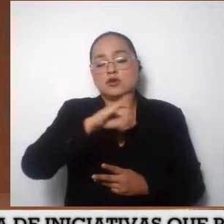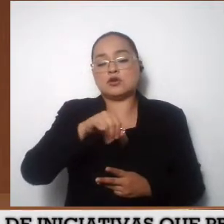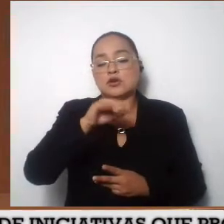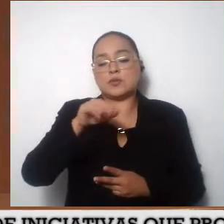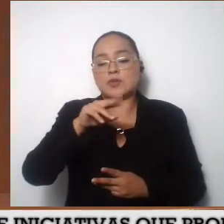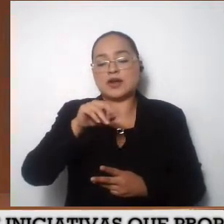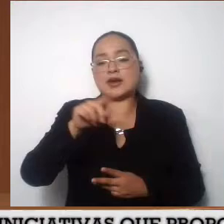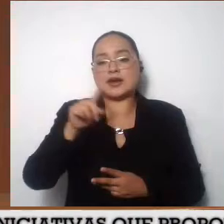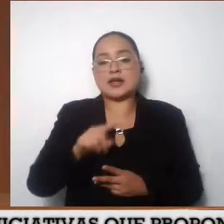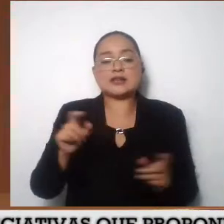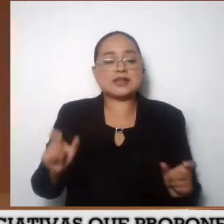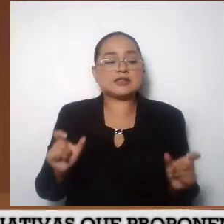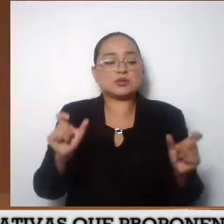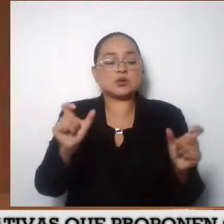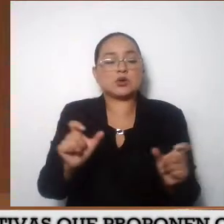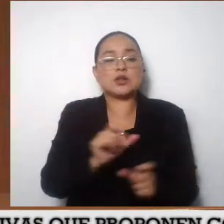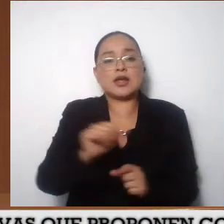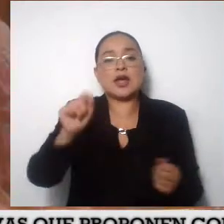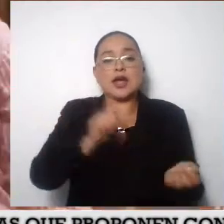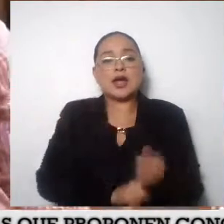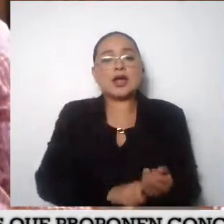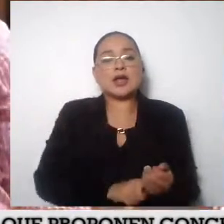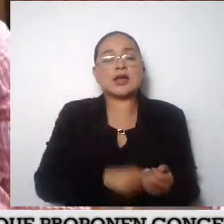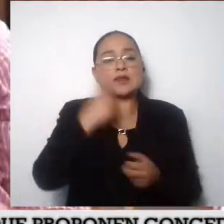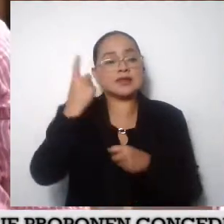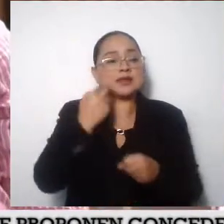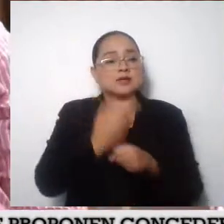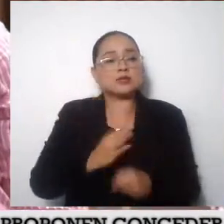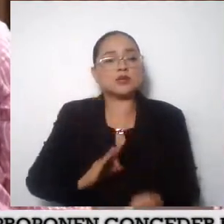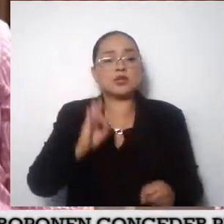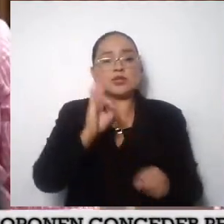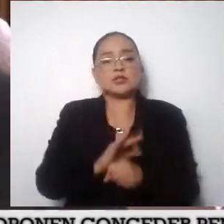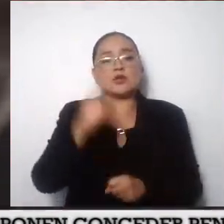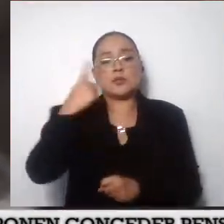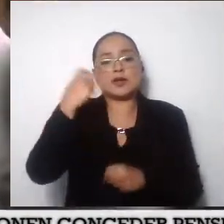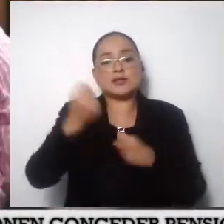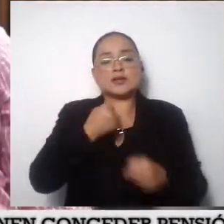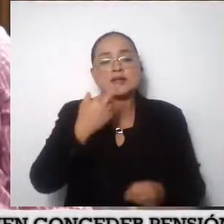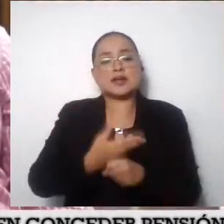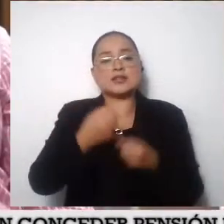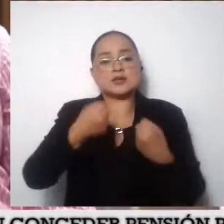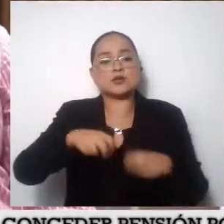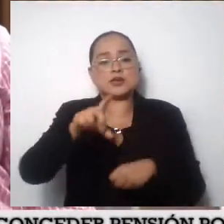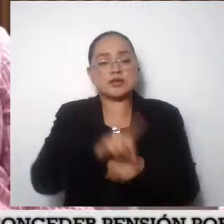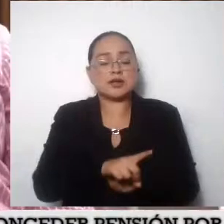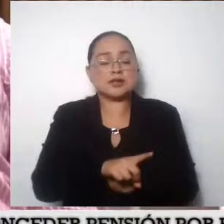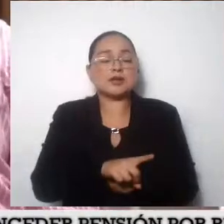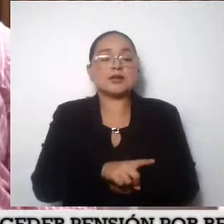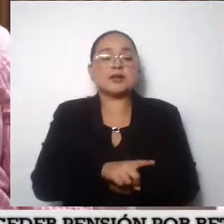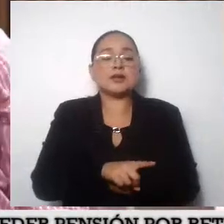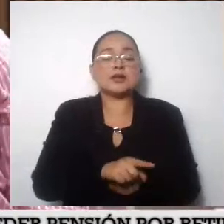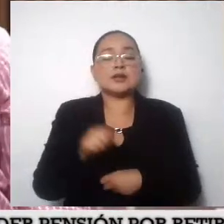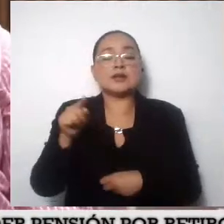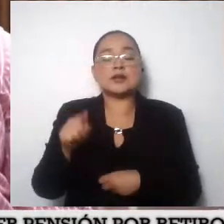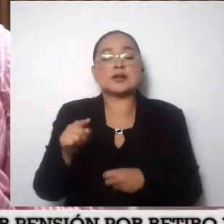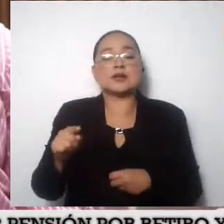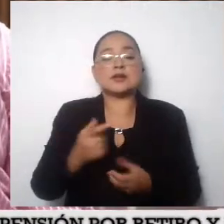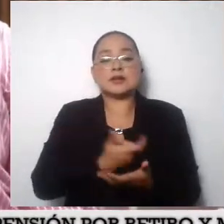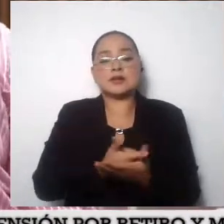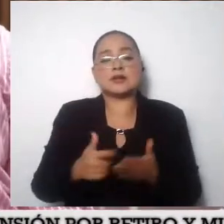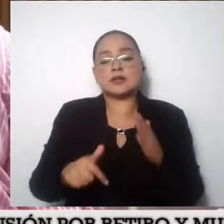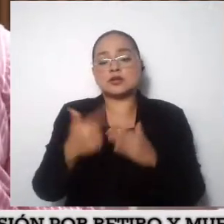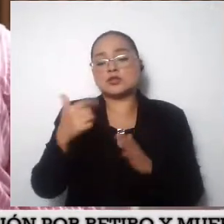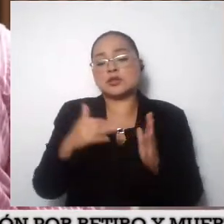escolta, adscrito a la Dirección de Servicios de Protección de la Secretaría de Seguridad Pública. Importe